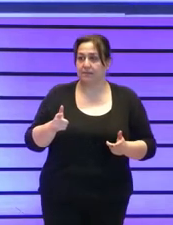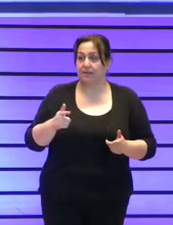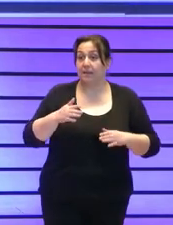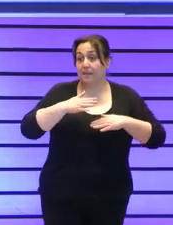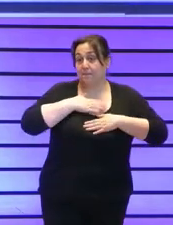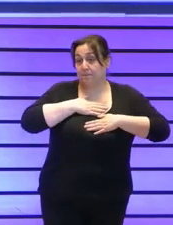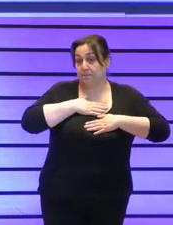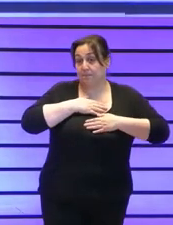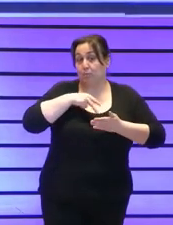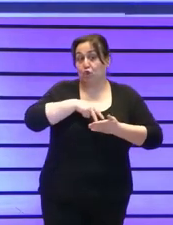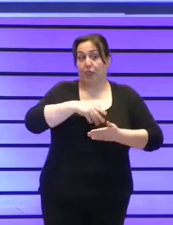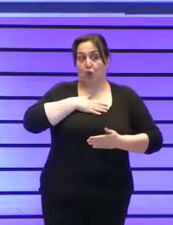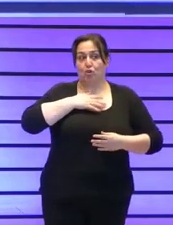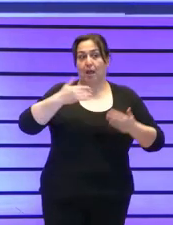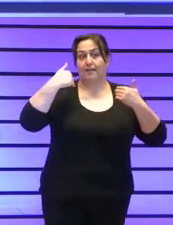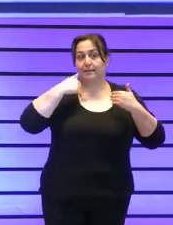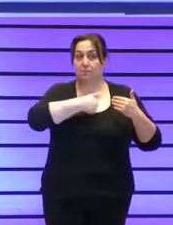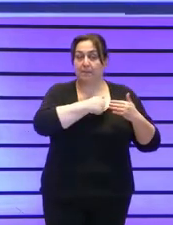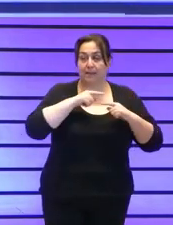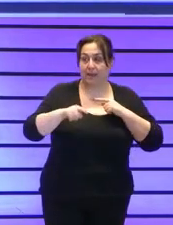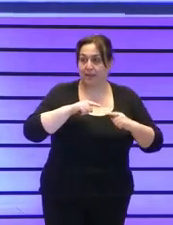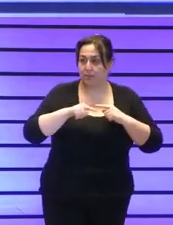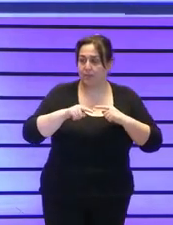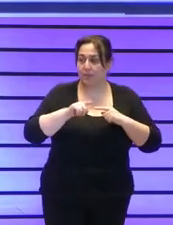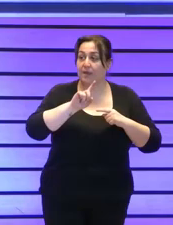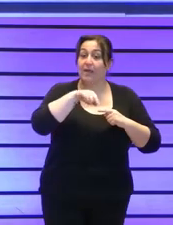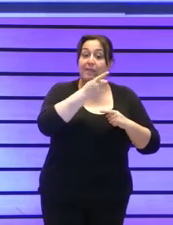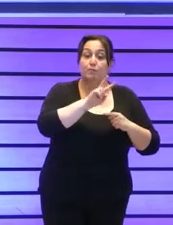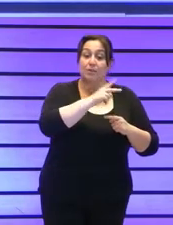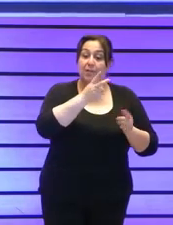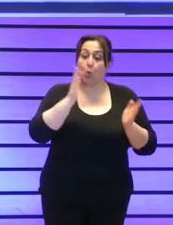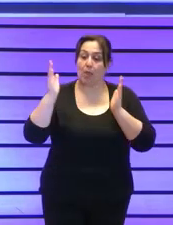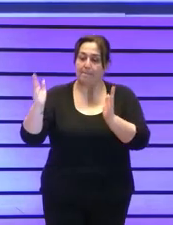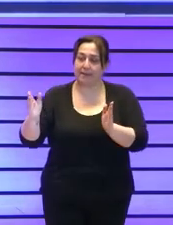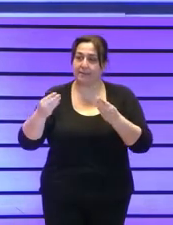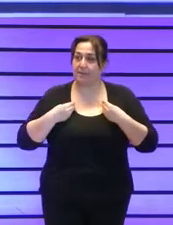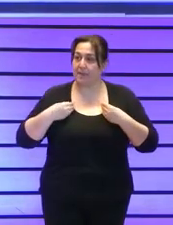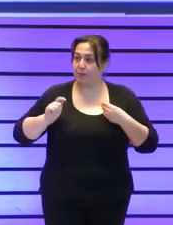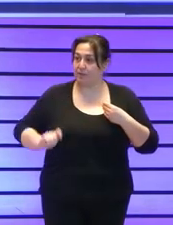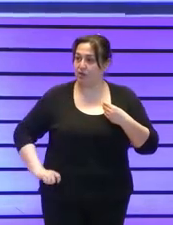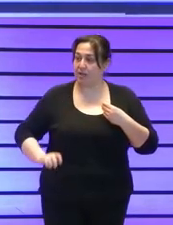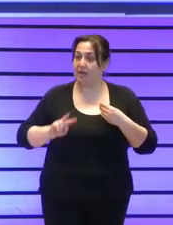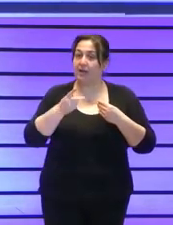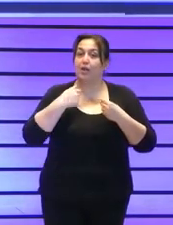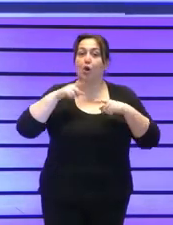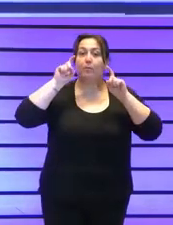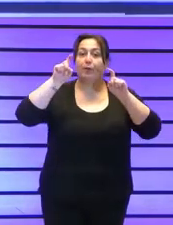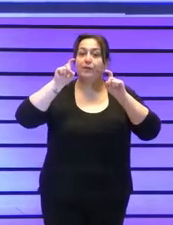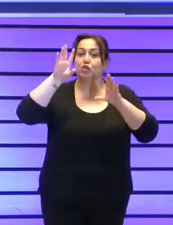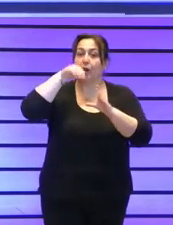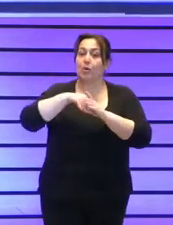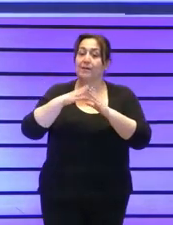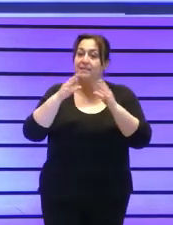desde mi posición directiva, ¿no? Y luego he tenido una segunda vida profesional, que es como profesora